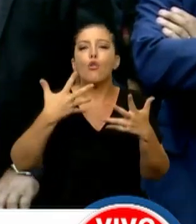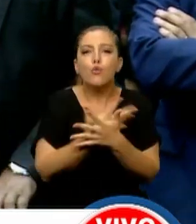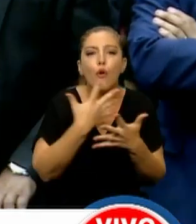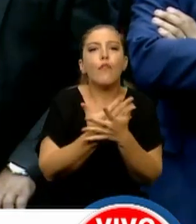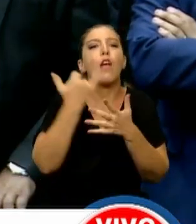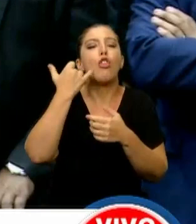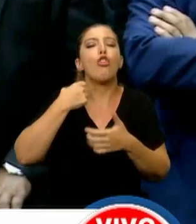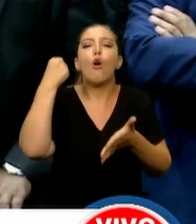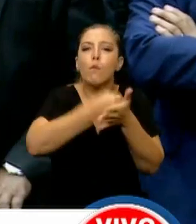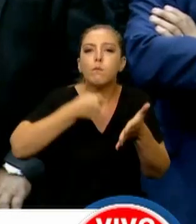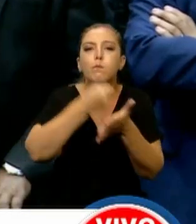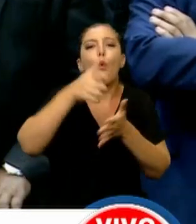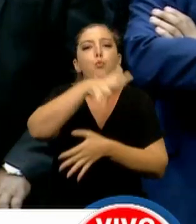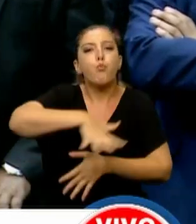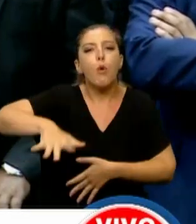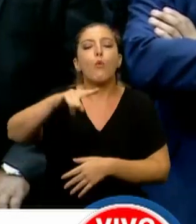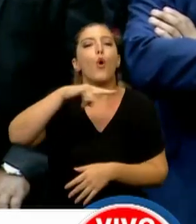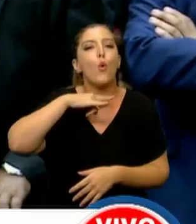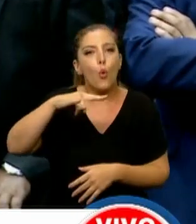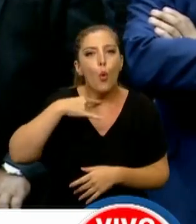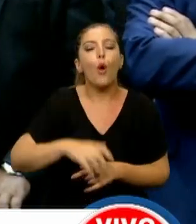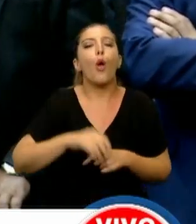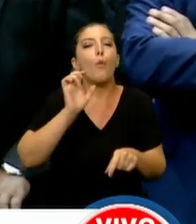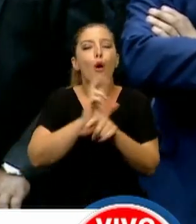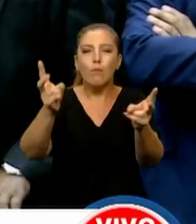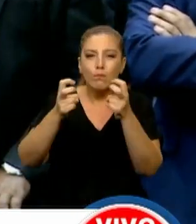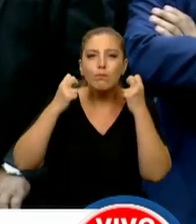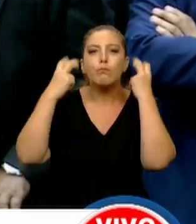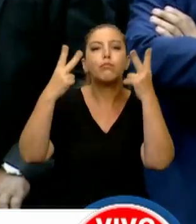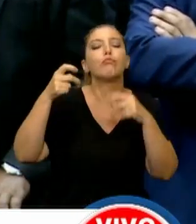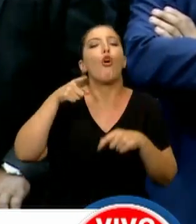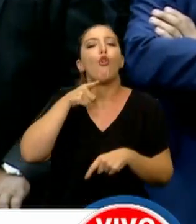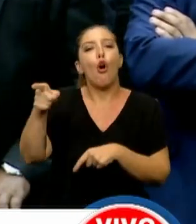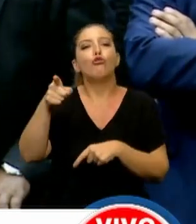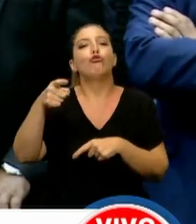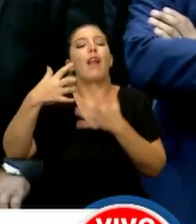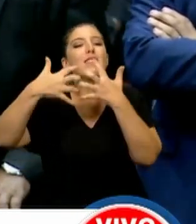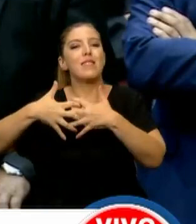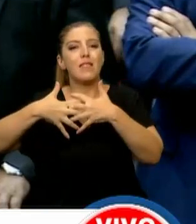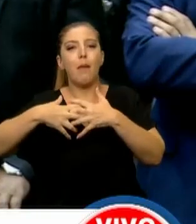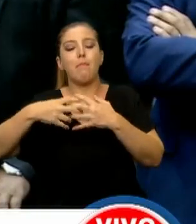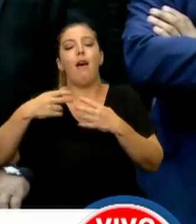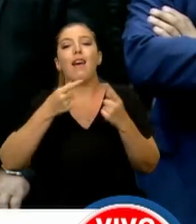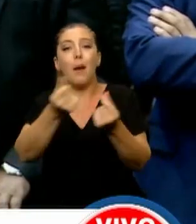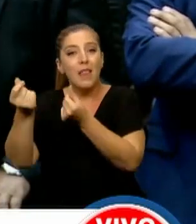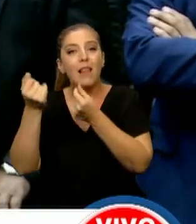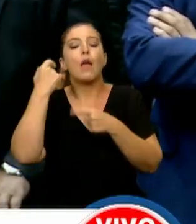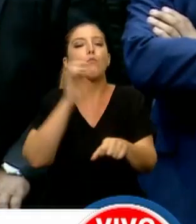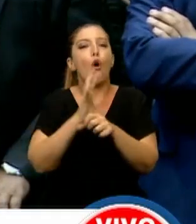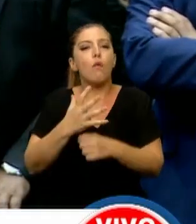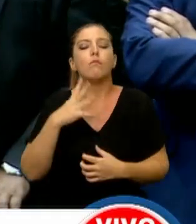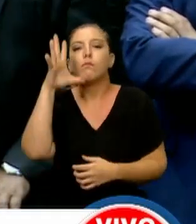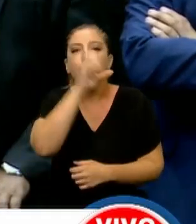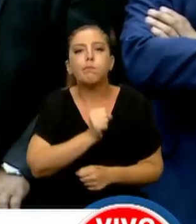jujeño, por la rebelión de los oprimidos contra el sistema capitalista y por la resistencia de los más de 500 años